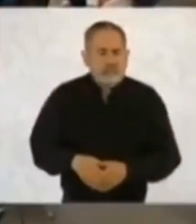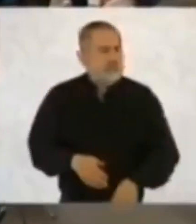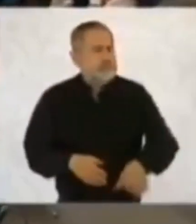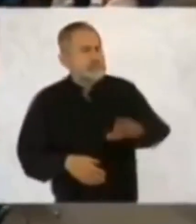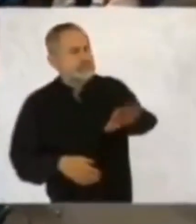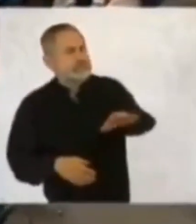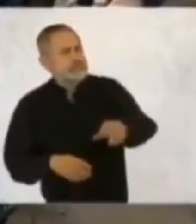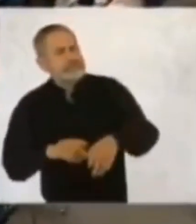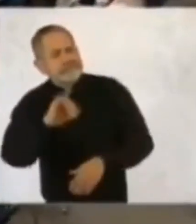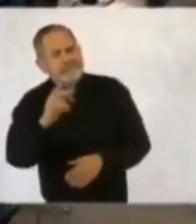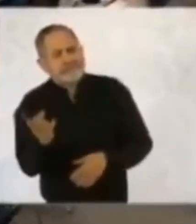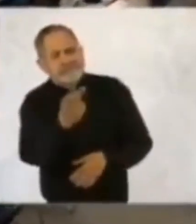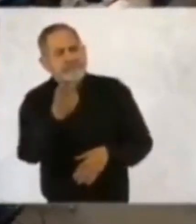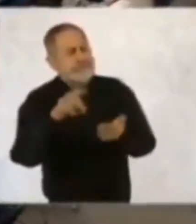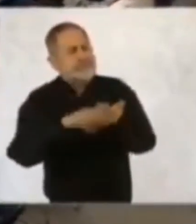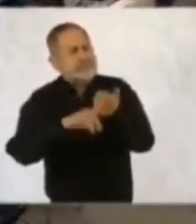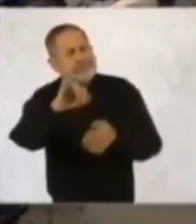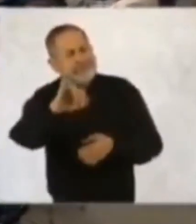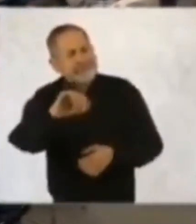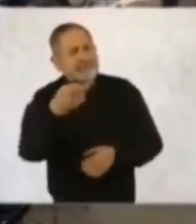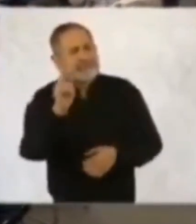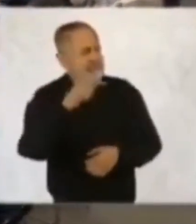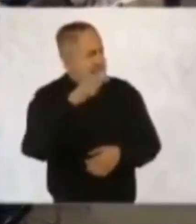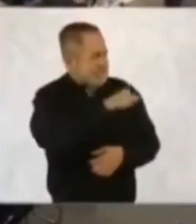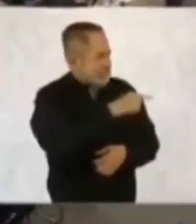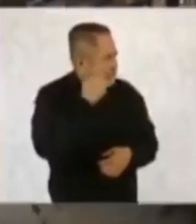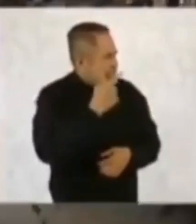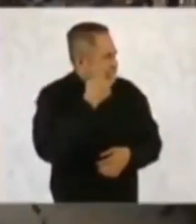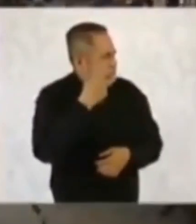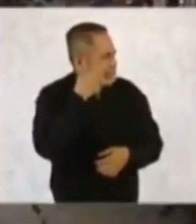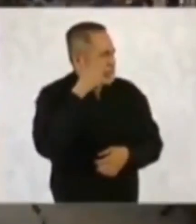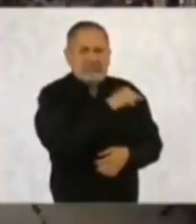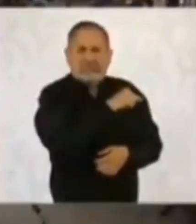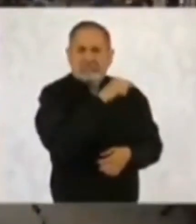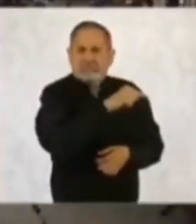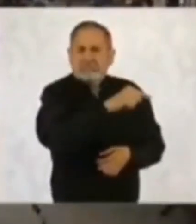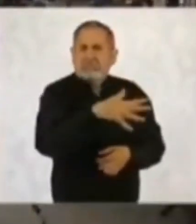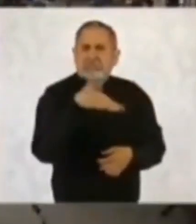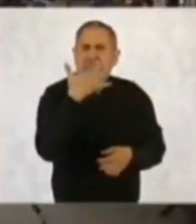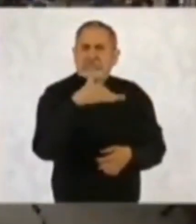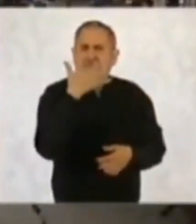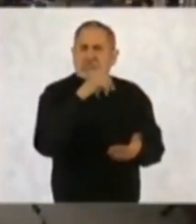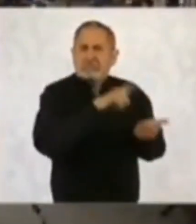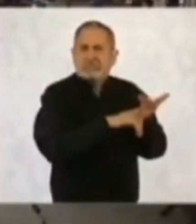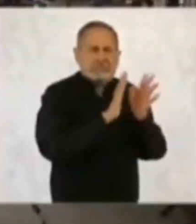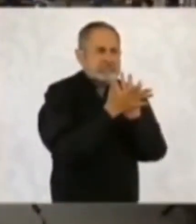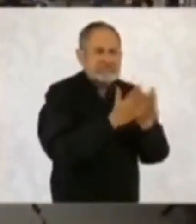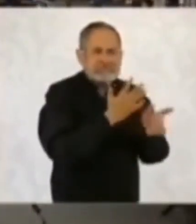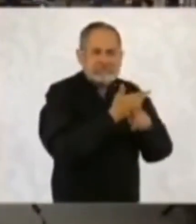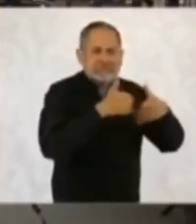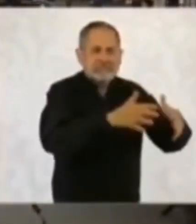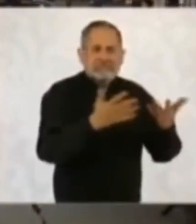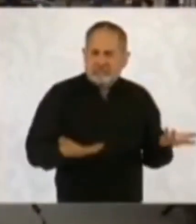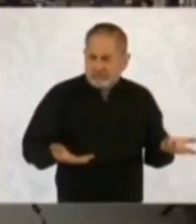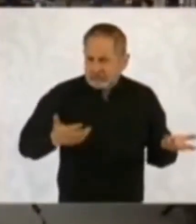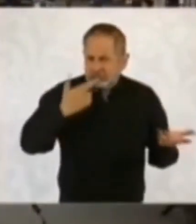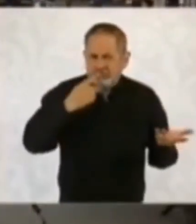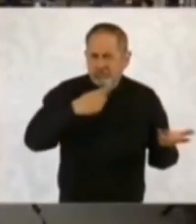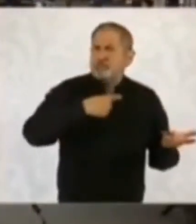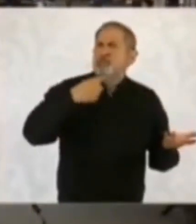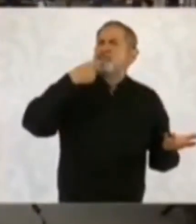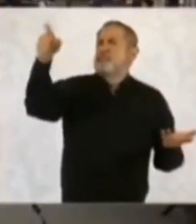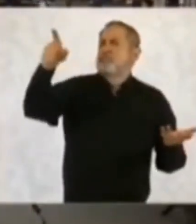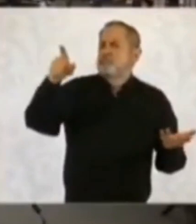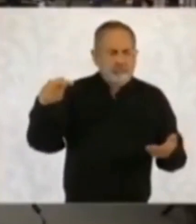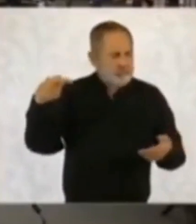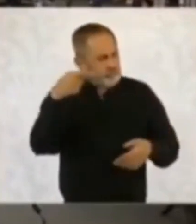habrá con la elección, estos casos sistemáticos de liberación de gente vinculada al crimen organizado, ¿no procedería una denuncia